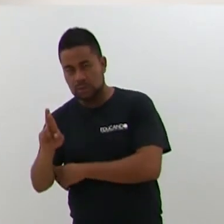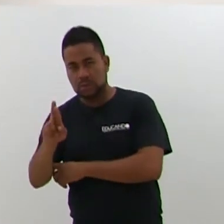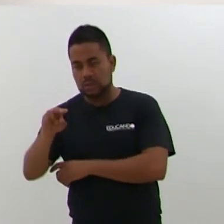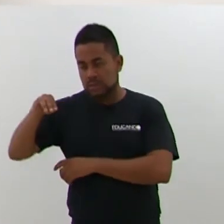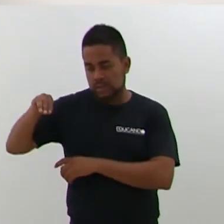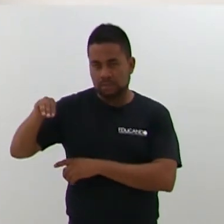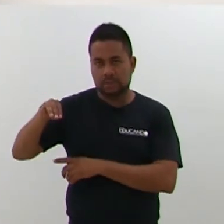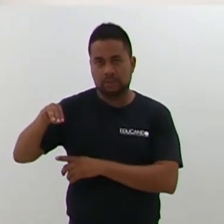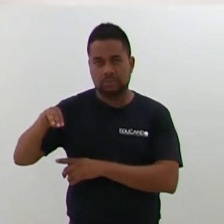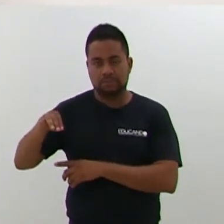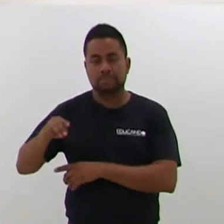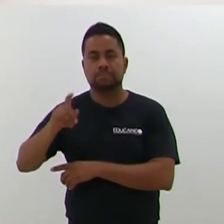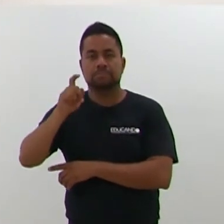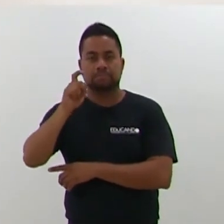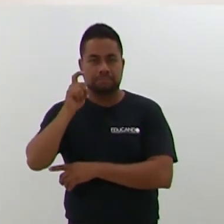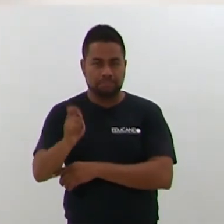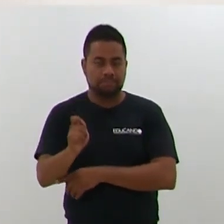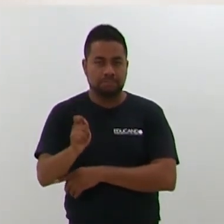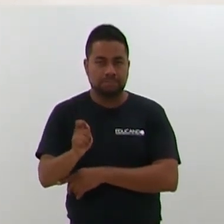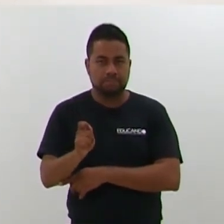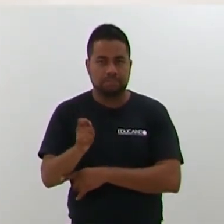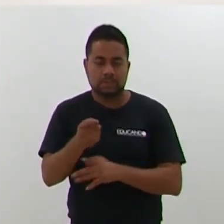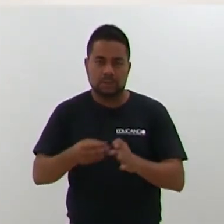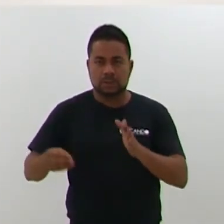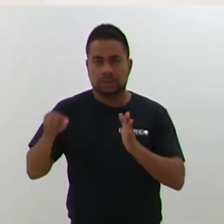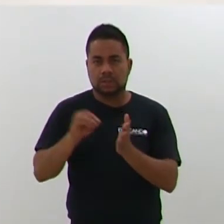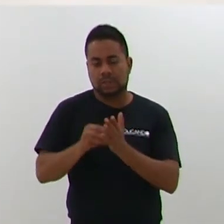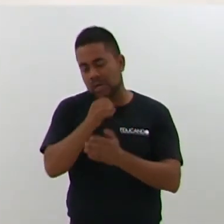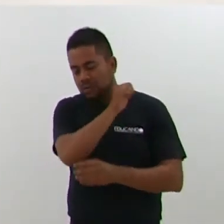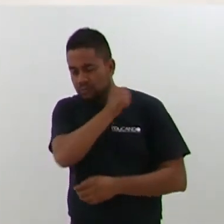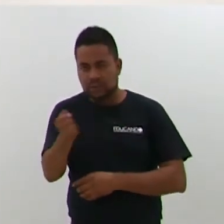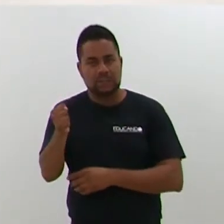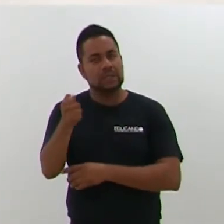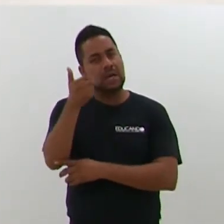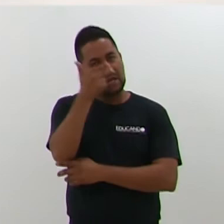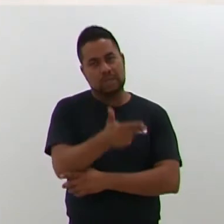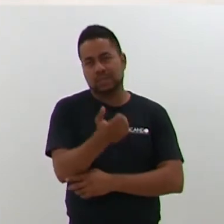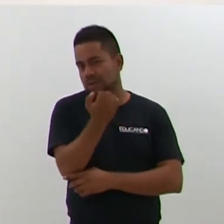M. Y que por lo tanto lleva H.